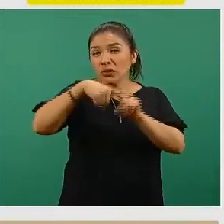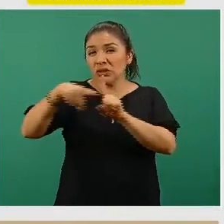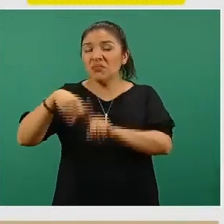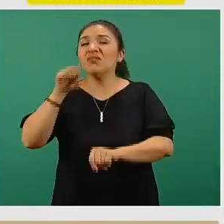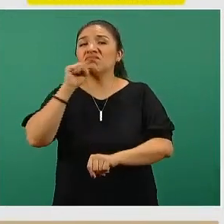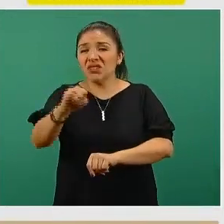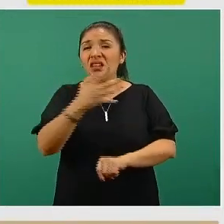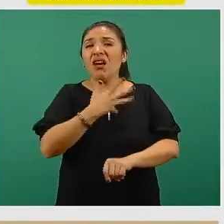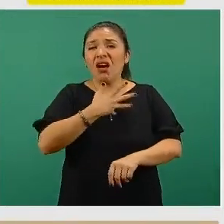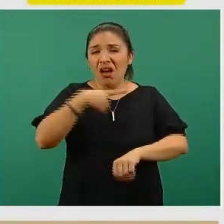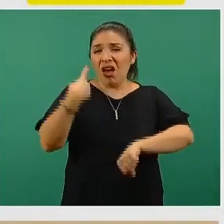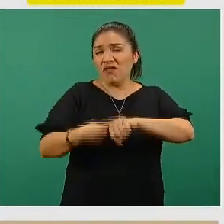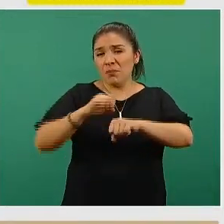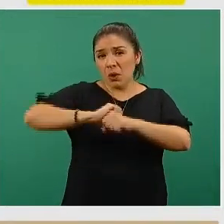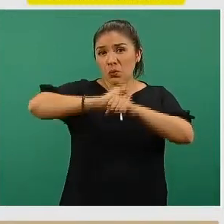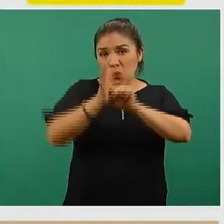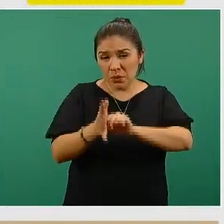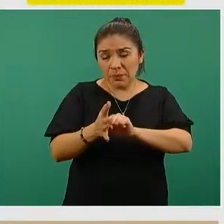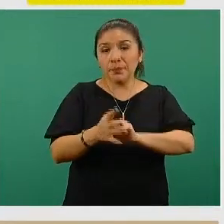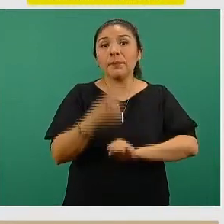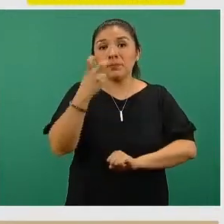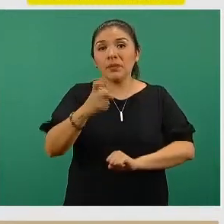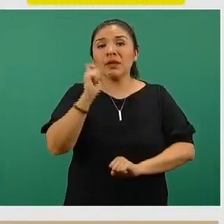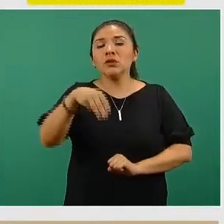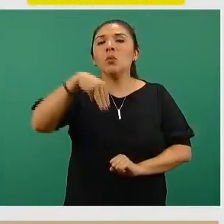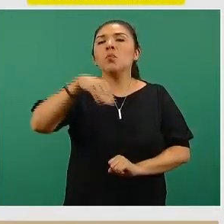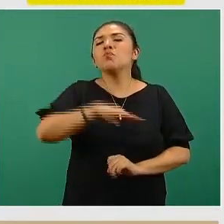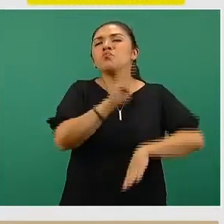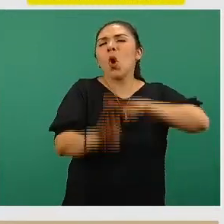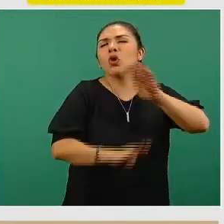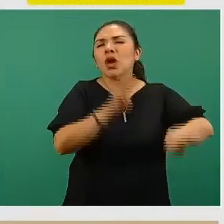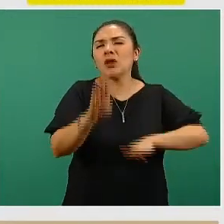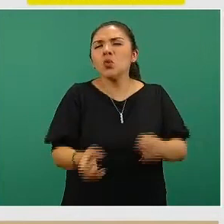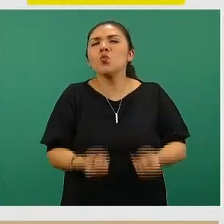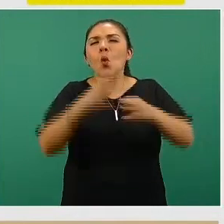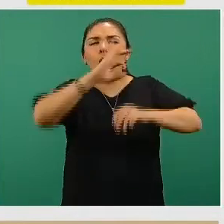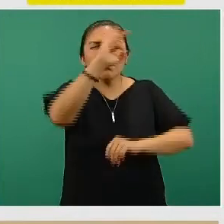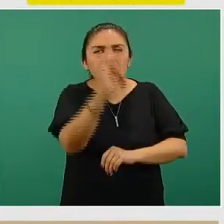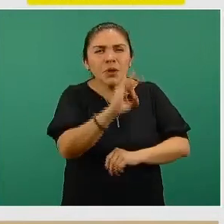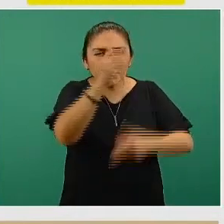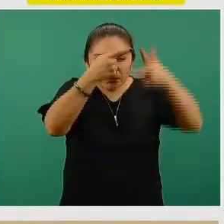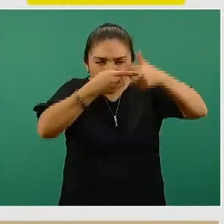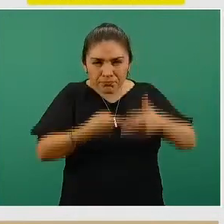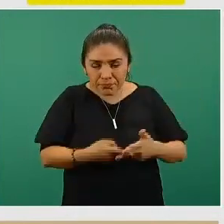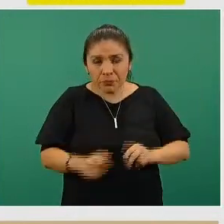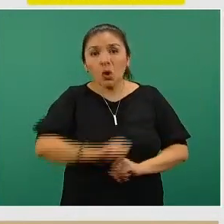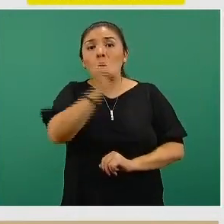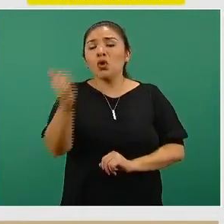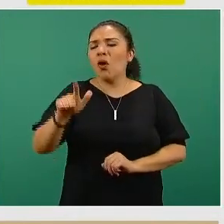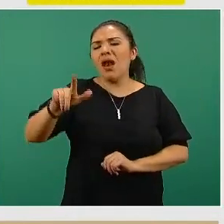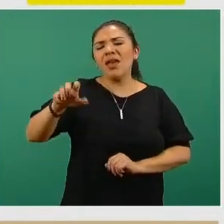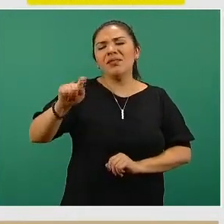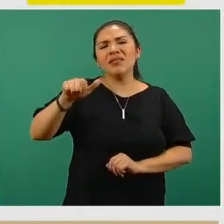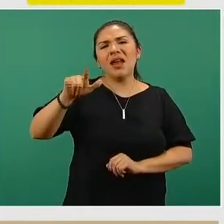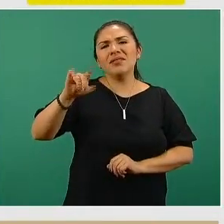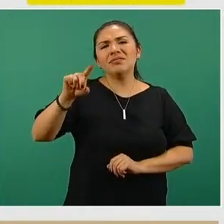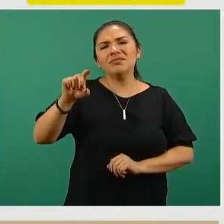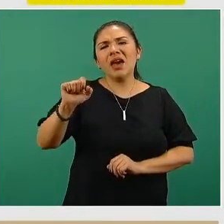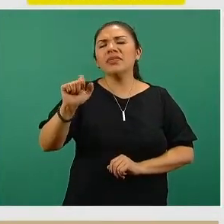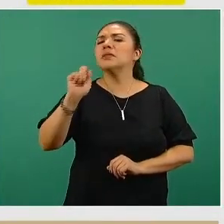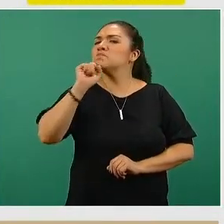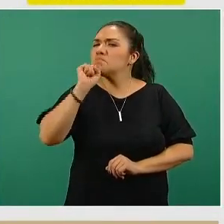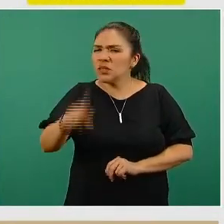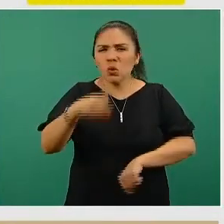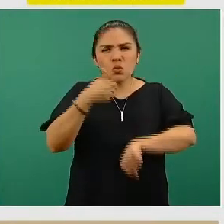total de la población y eso es lo que se llama mortalidad, son las tasas de mortalidad, y las tasas de letalidad es el mismo